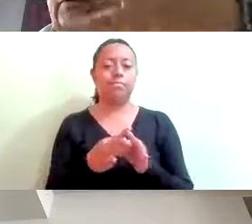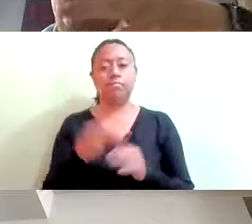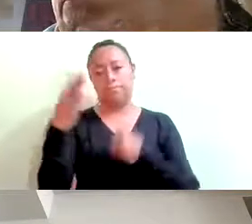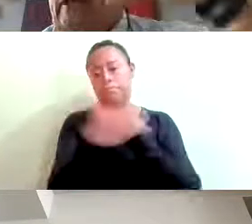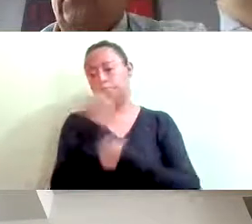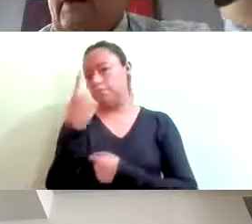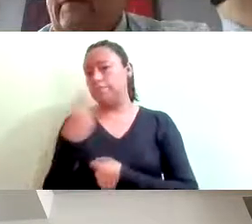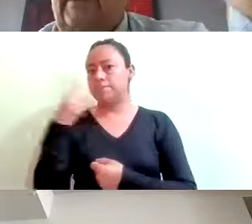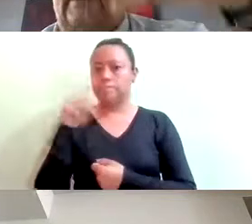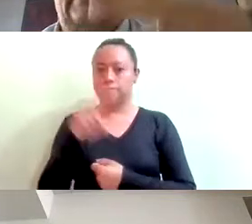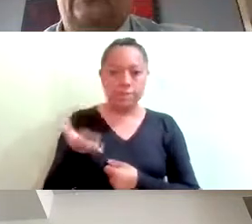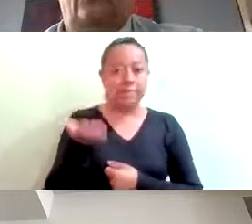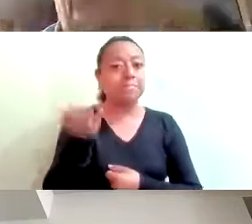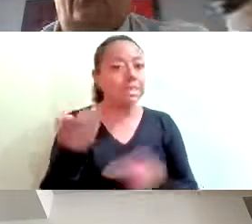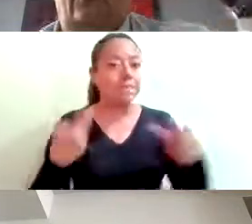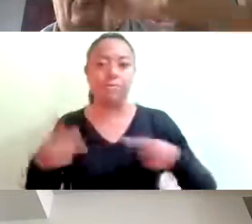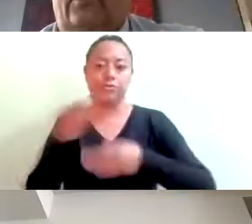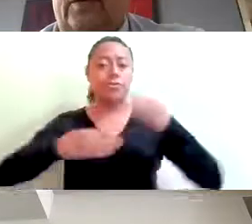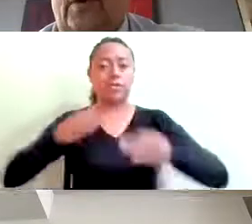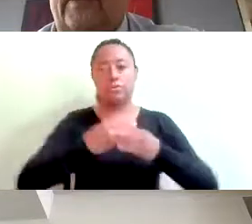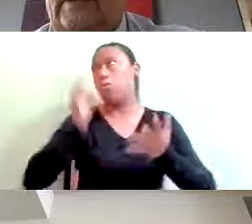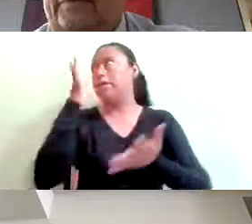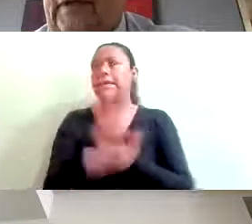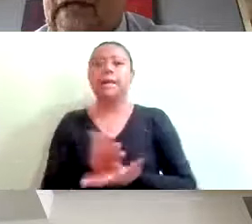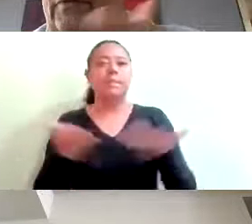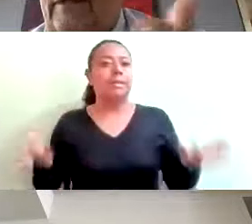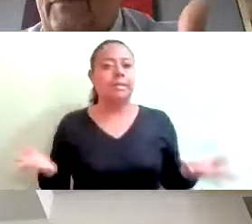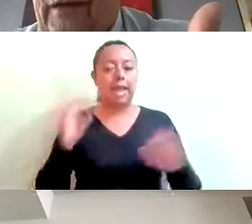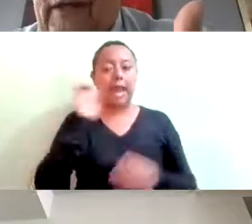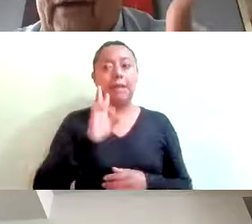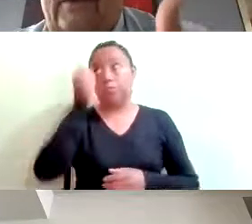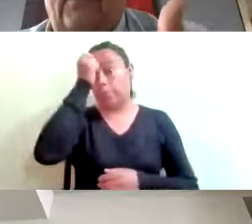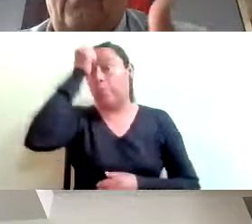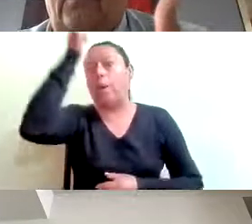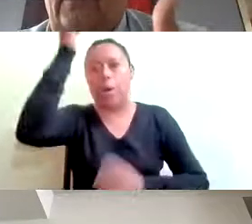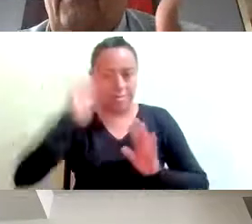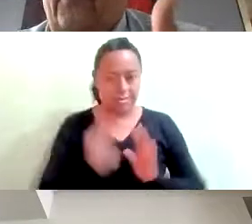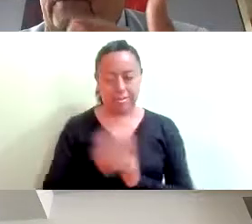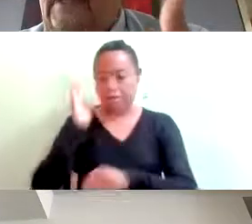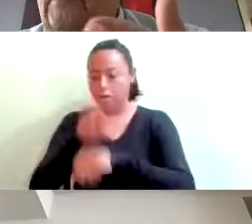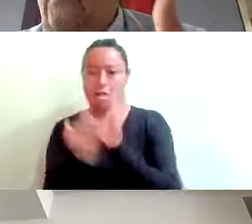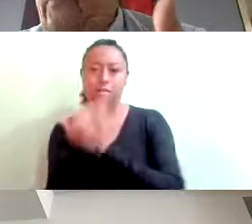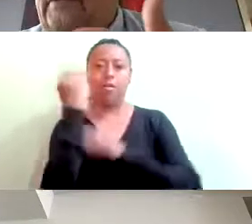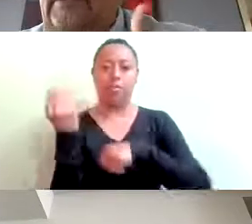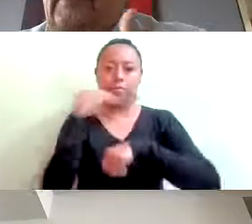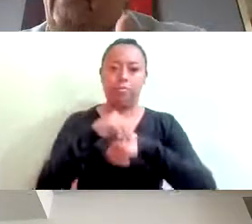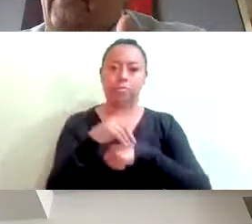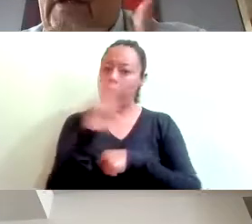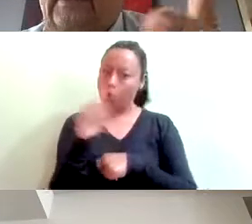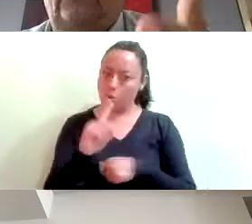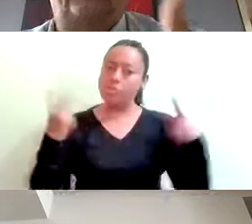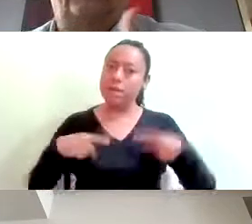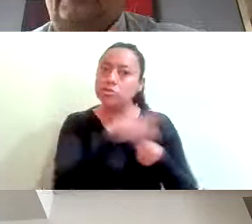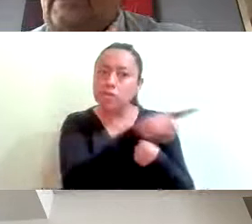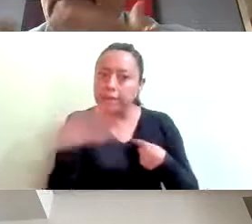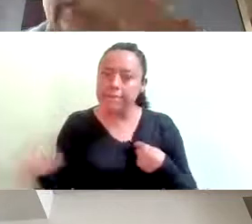es solamente que se ocurrió aumentar penas, hay una demanda muy importante y muy fuerte de